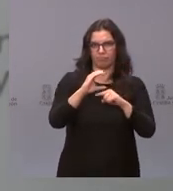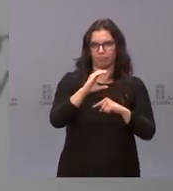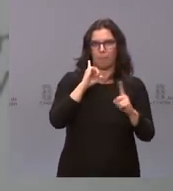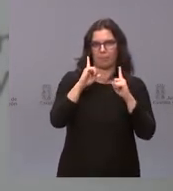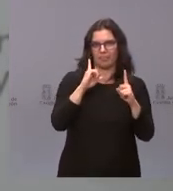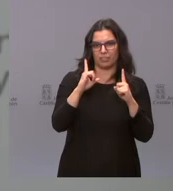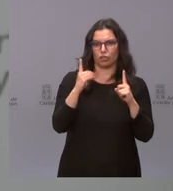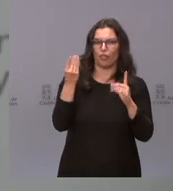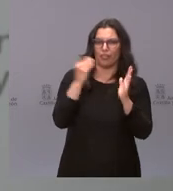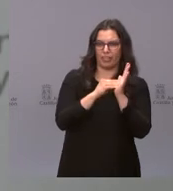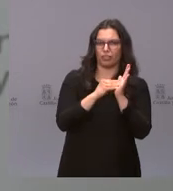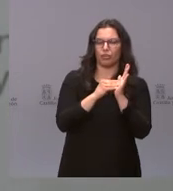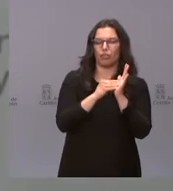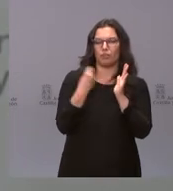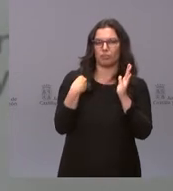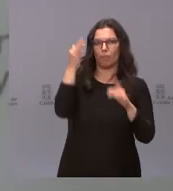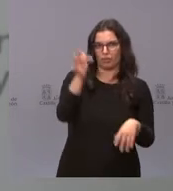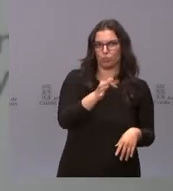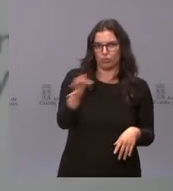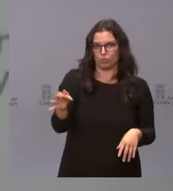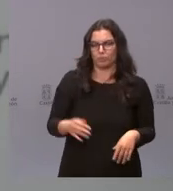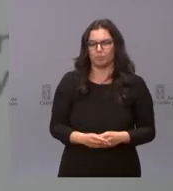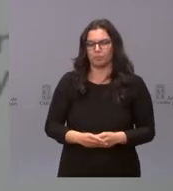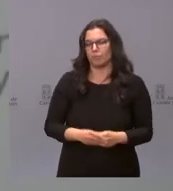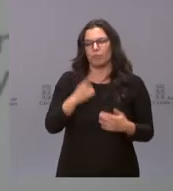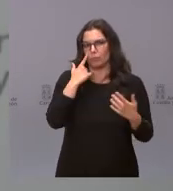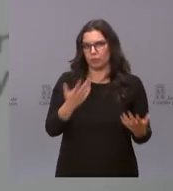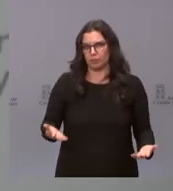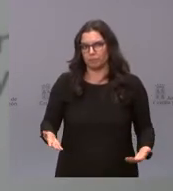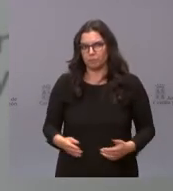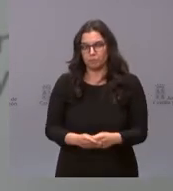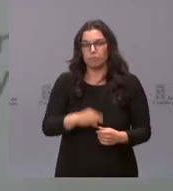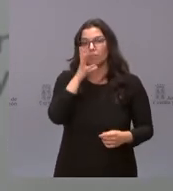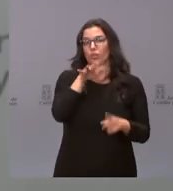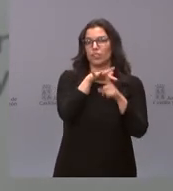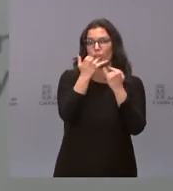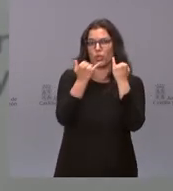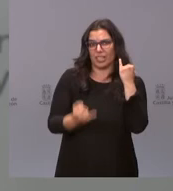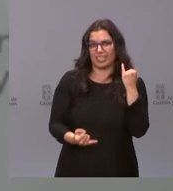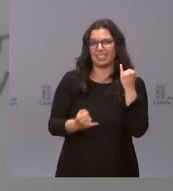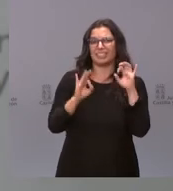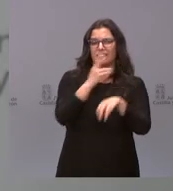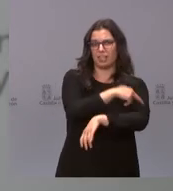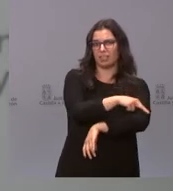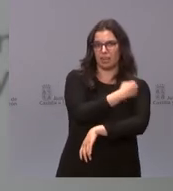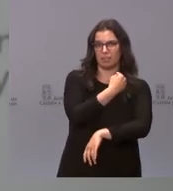los presupuestos generales de la junta de castilla y léon vamos a ver estamos en una situación de crisis sanitaria